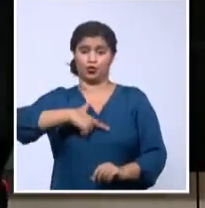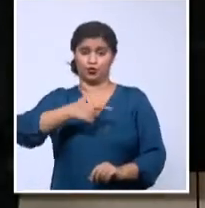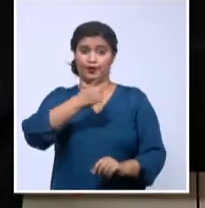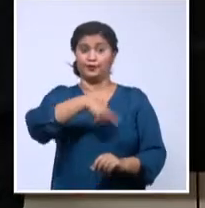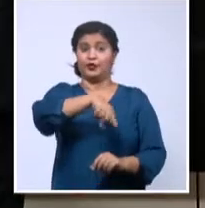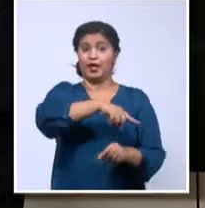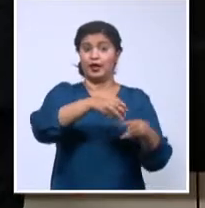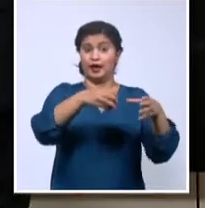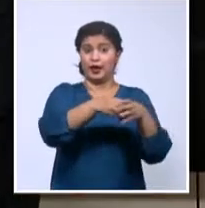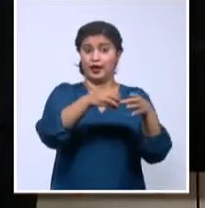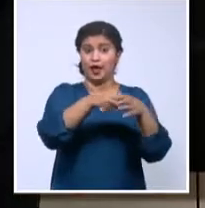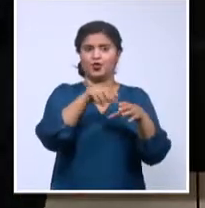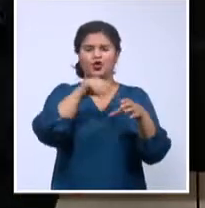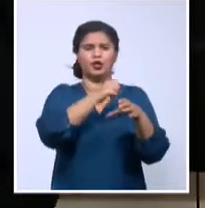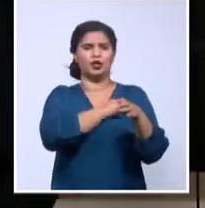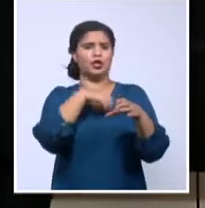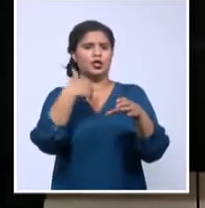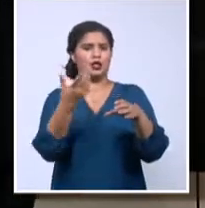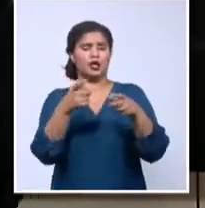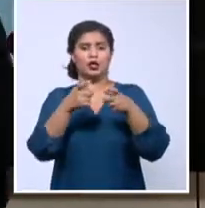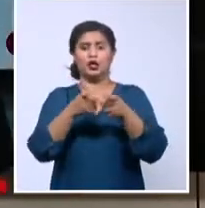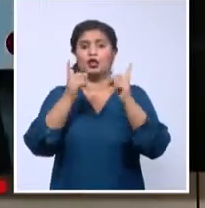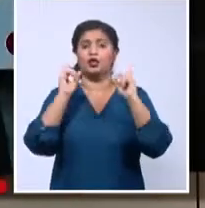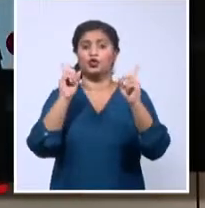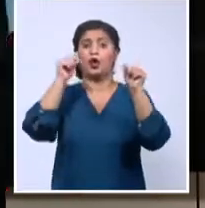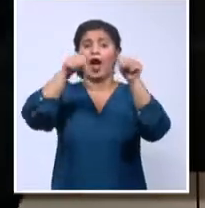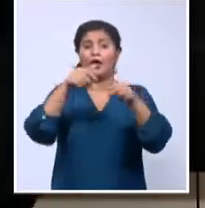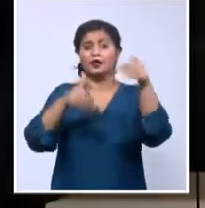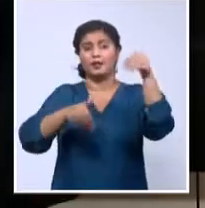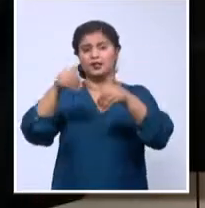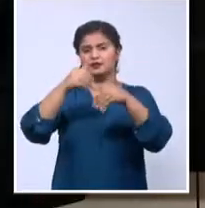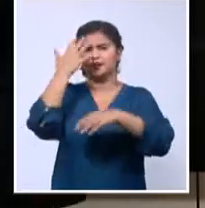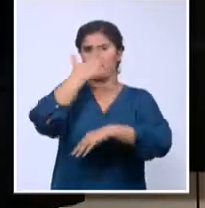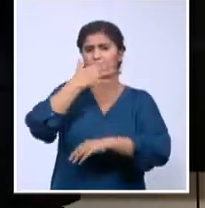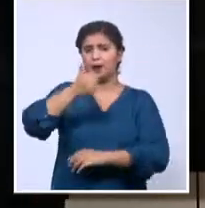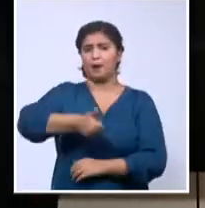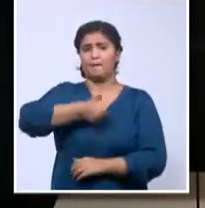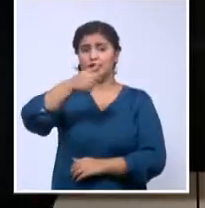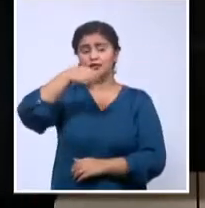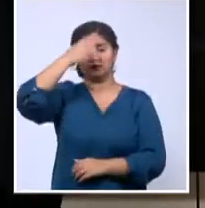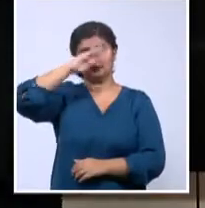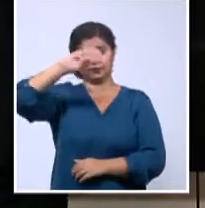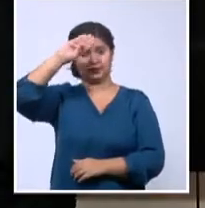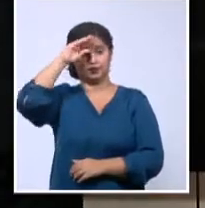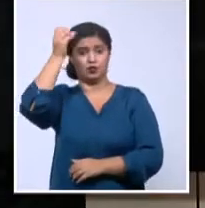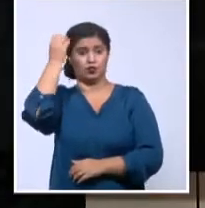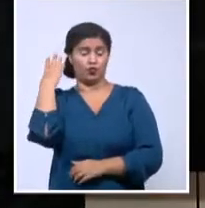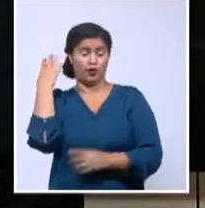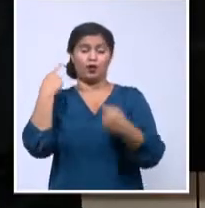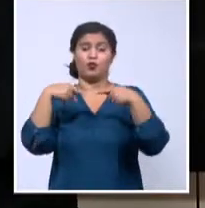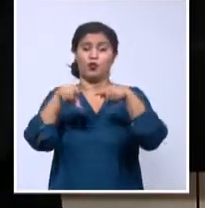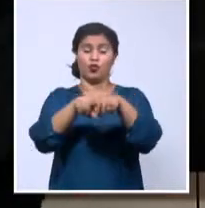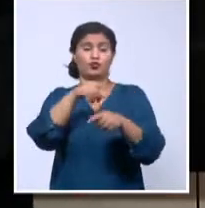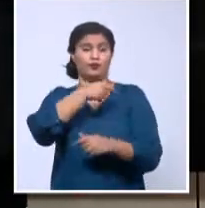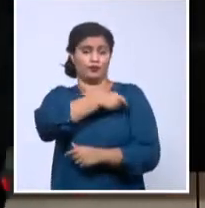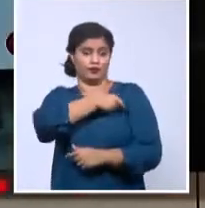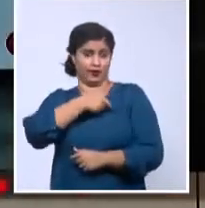así. Ahora es emplazamiento que en la reunión tiene que estar el presidente de la República, el Ministerio del Interior y el Ministerio de